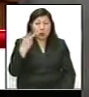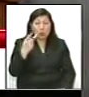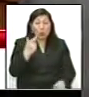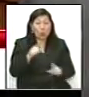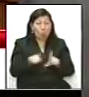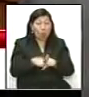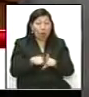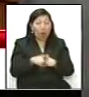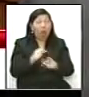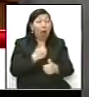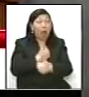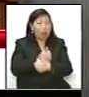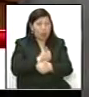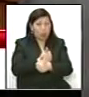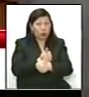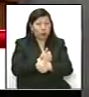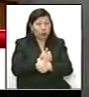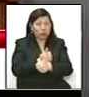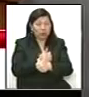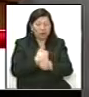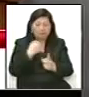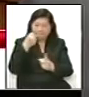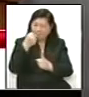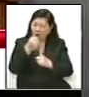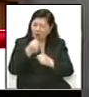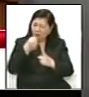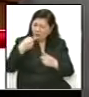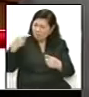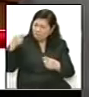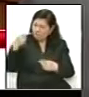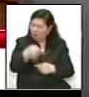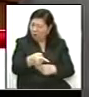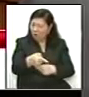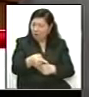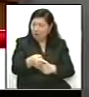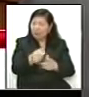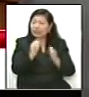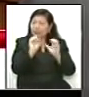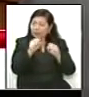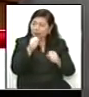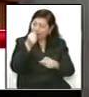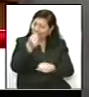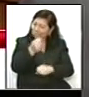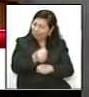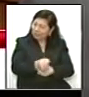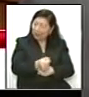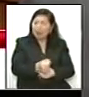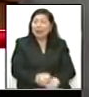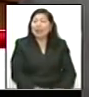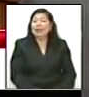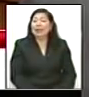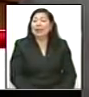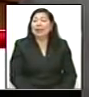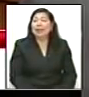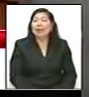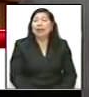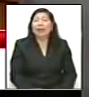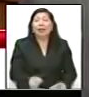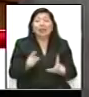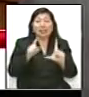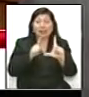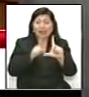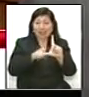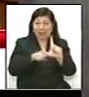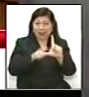Ayacucho, nosotros salimos a frente y lo enfrentamos. Y logramos derrotar políticamente a Sendero